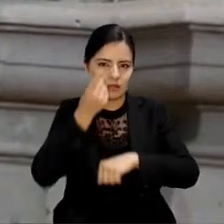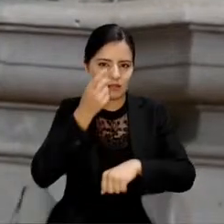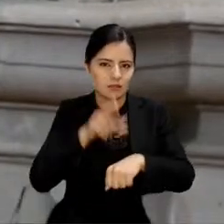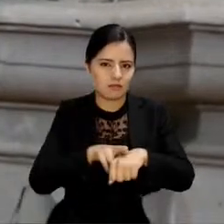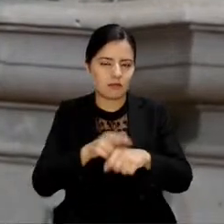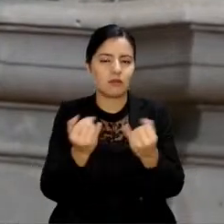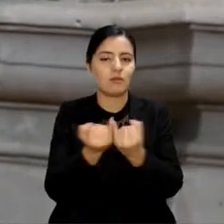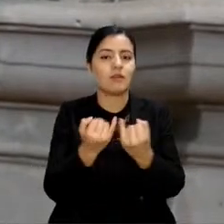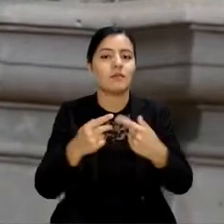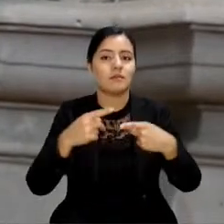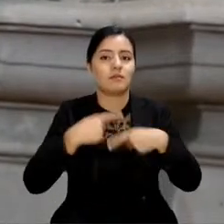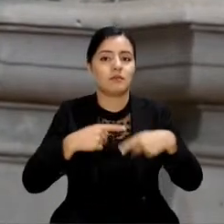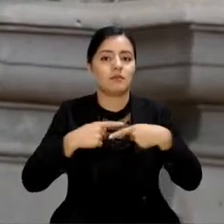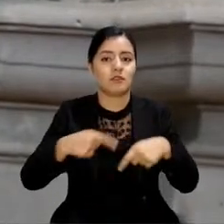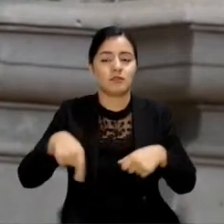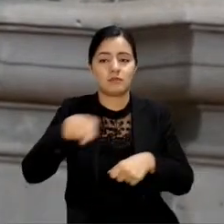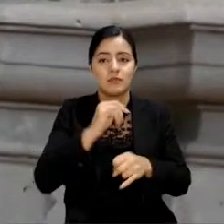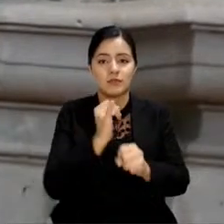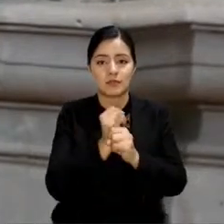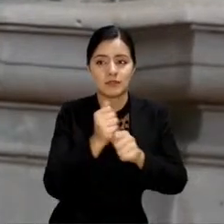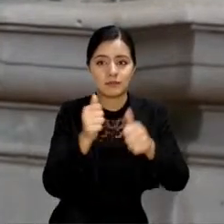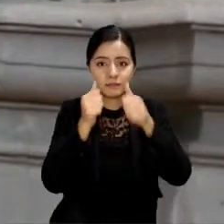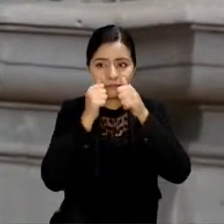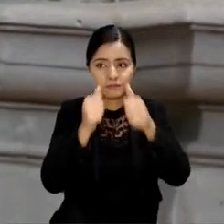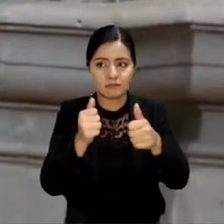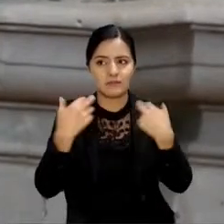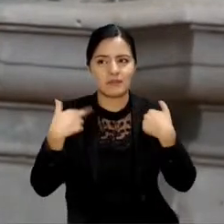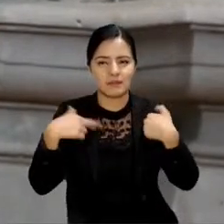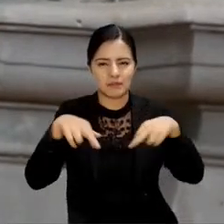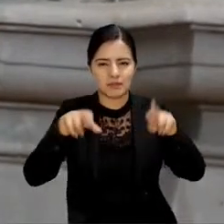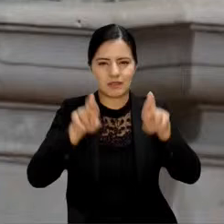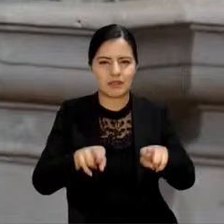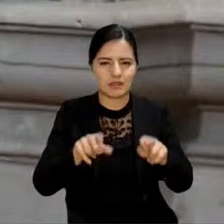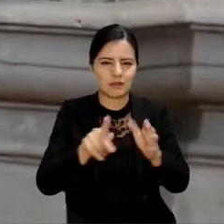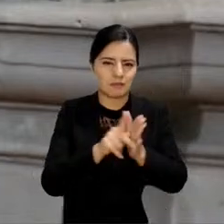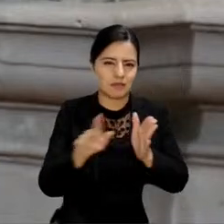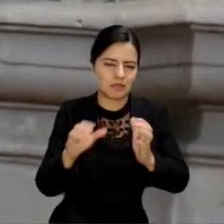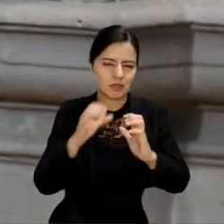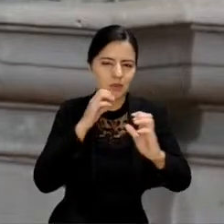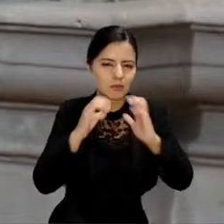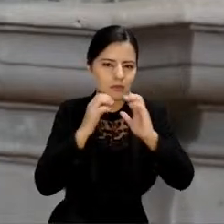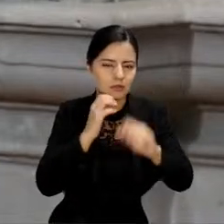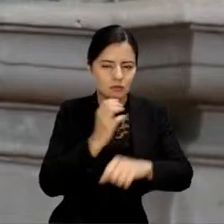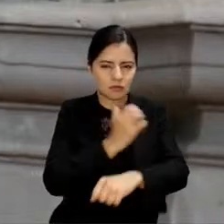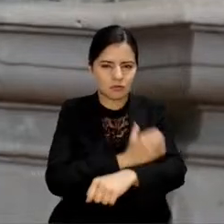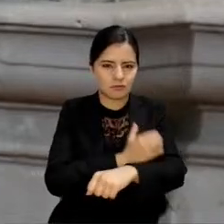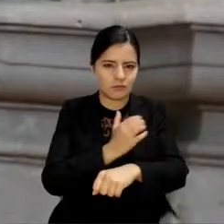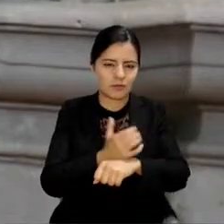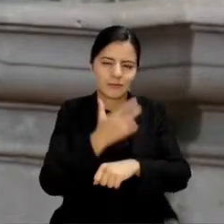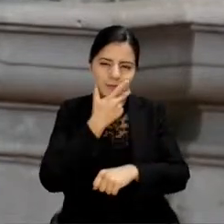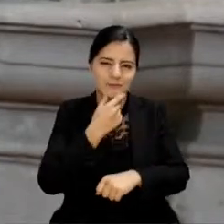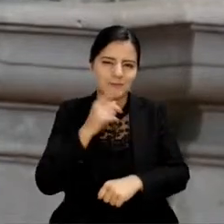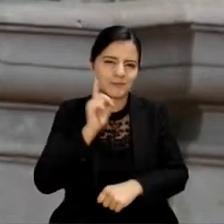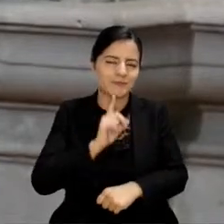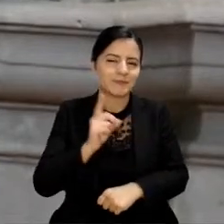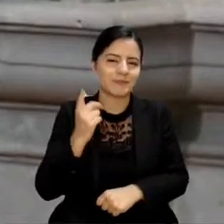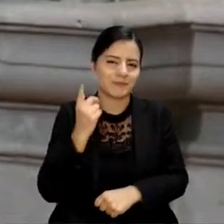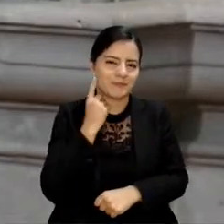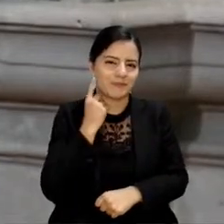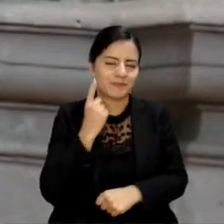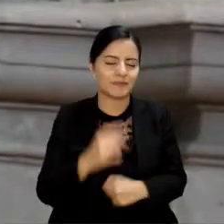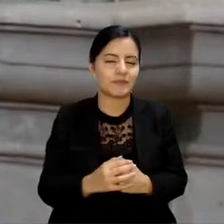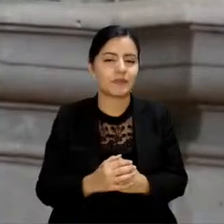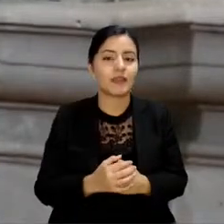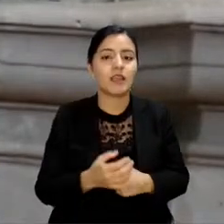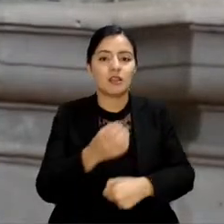redes sociales, representantes de los medios de comunicación, compañeras y compañeros diputados.